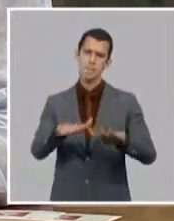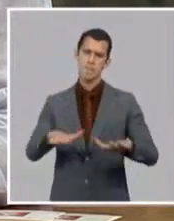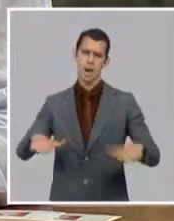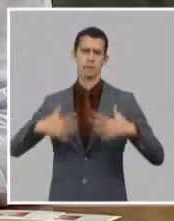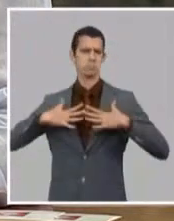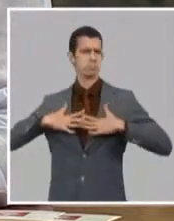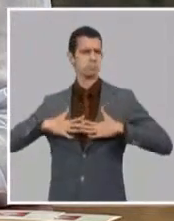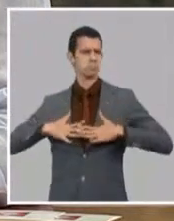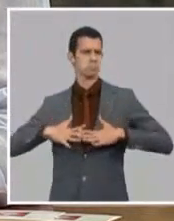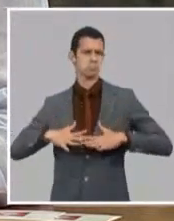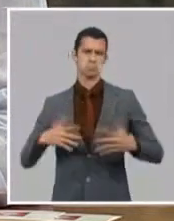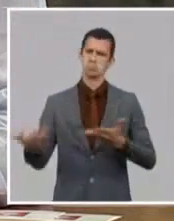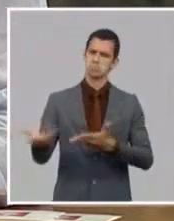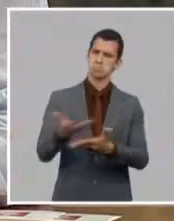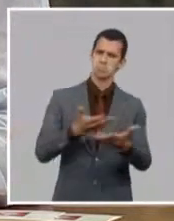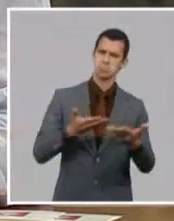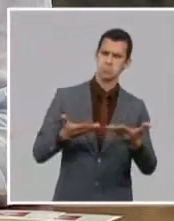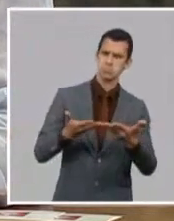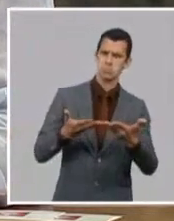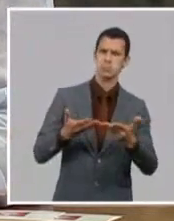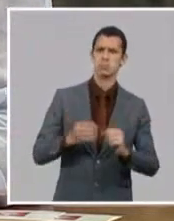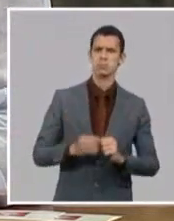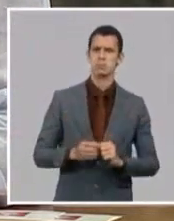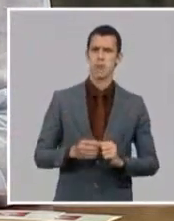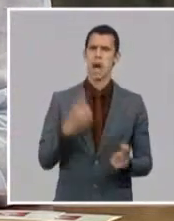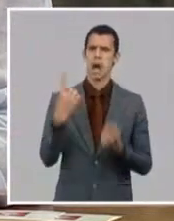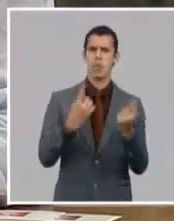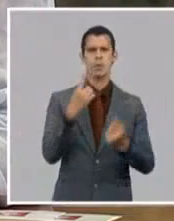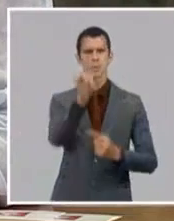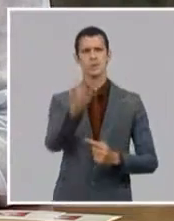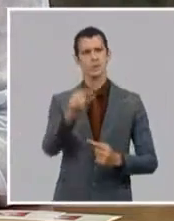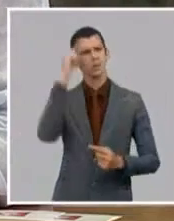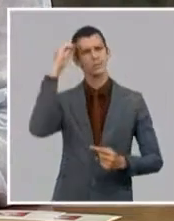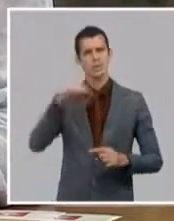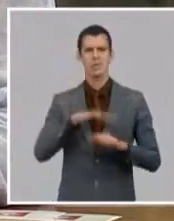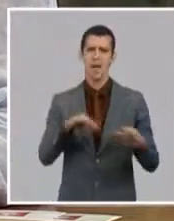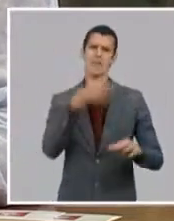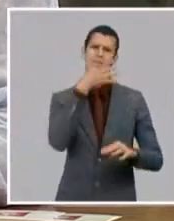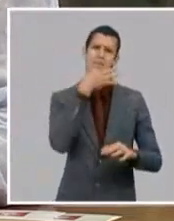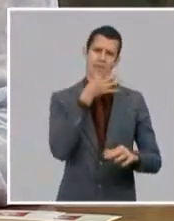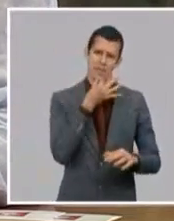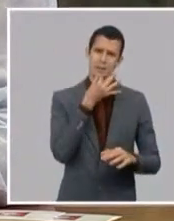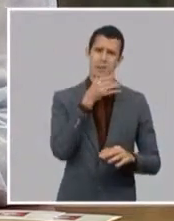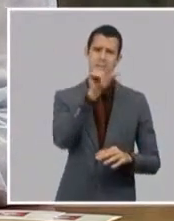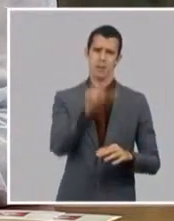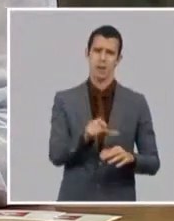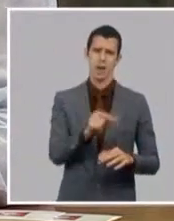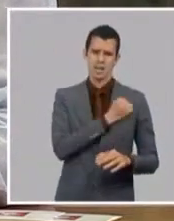en la comunidad. Y yo sé que hay personas, sobre todo personas de edad, abuelas,